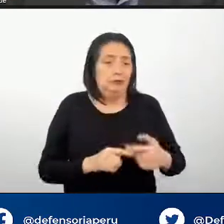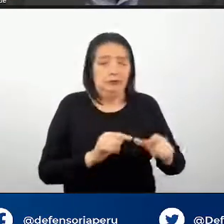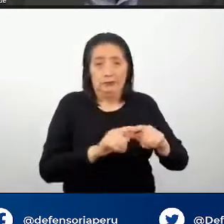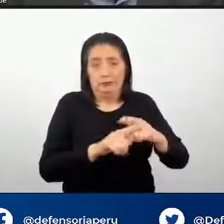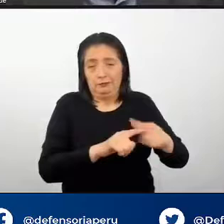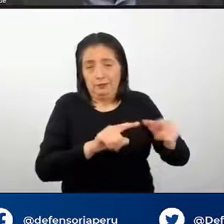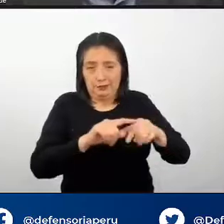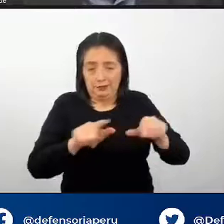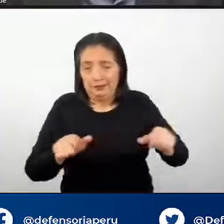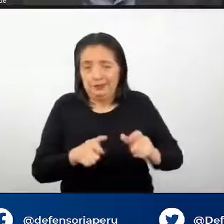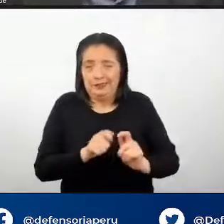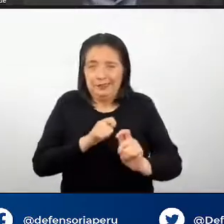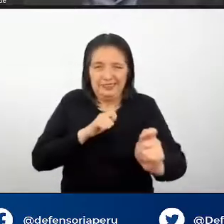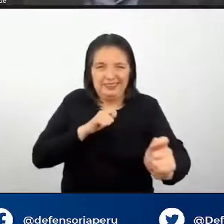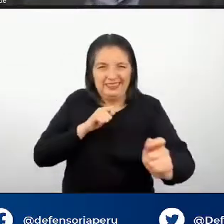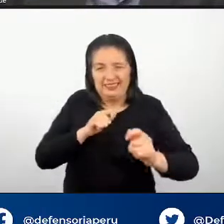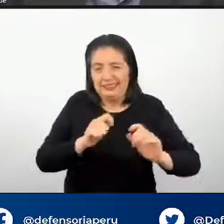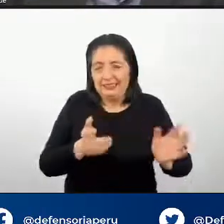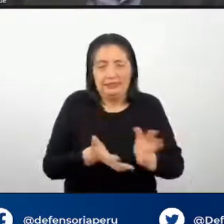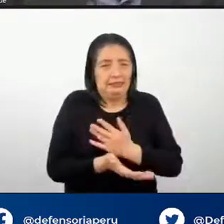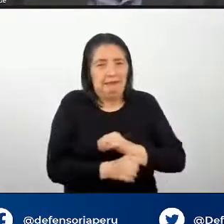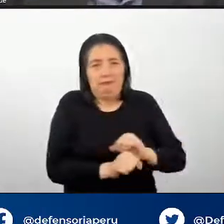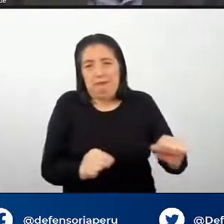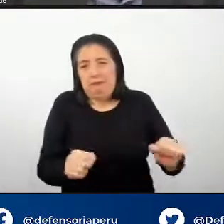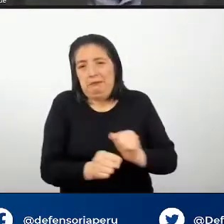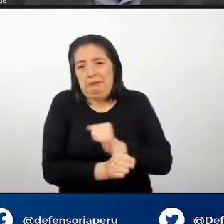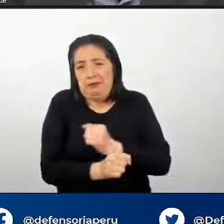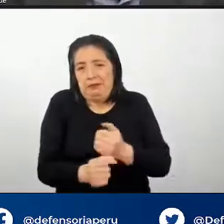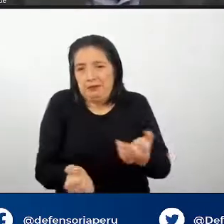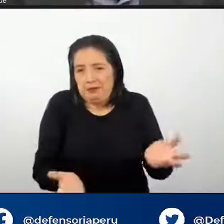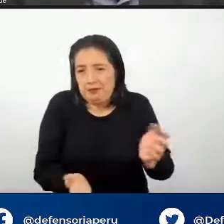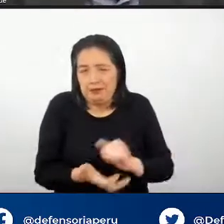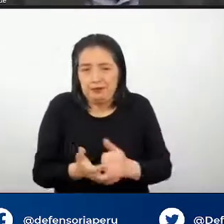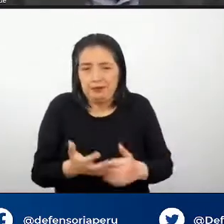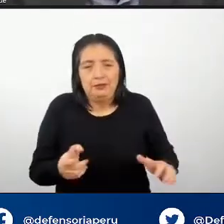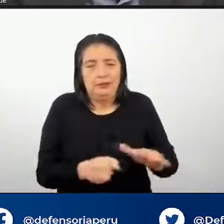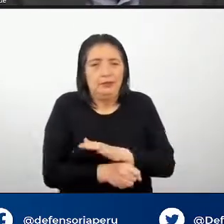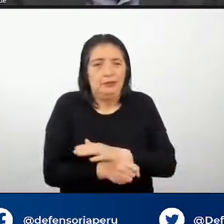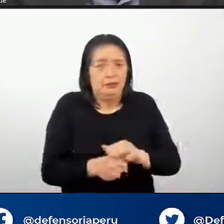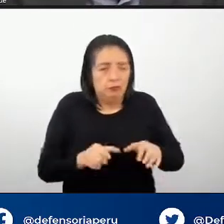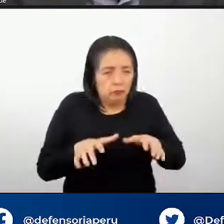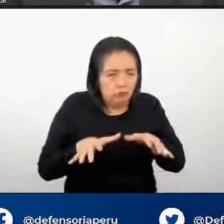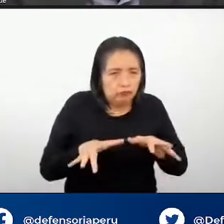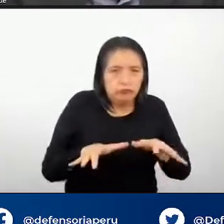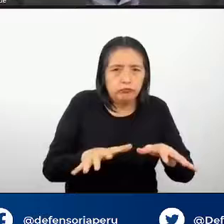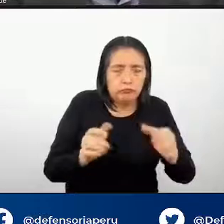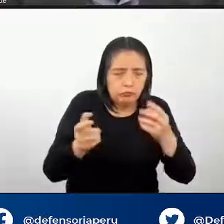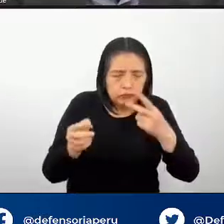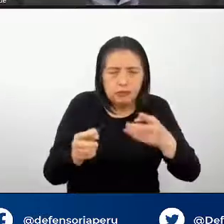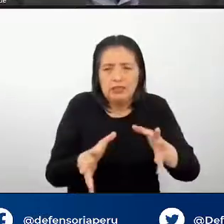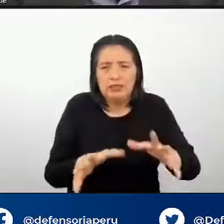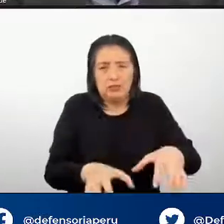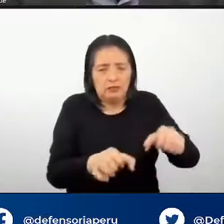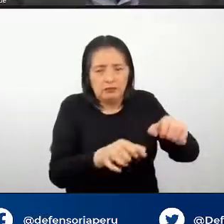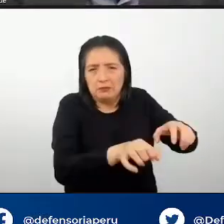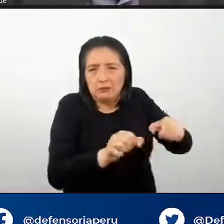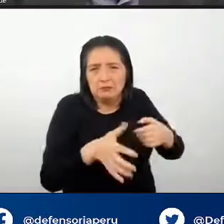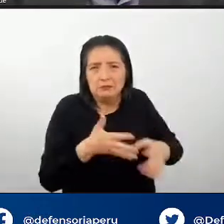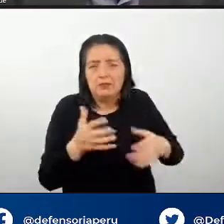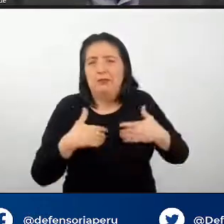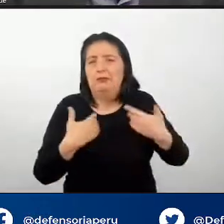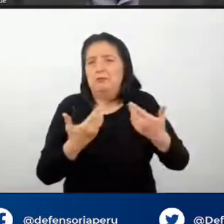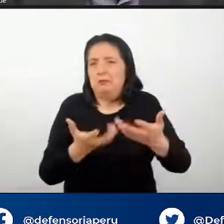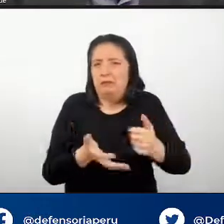de distancias tan imposibles de cubrir, encubrir y tomar y coger para